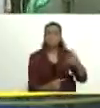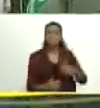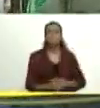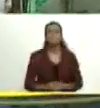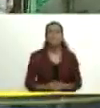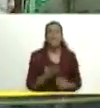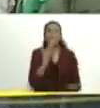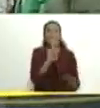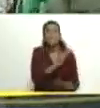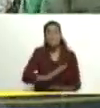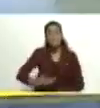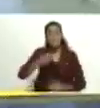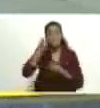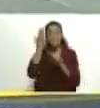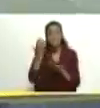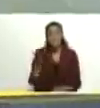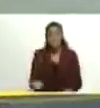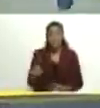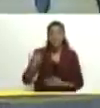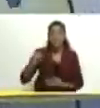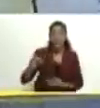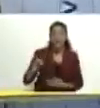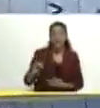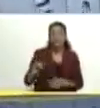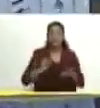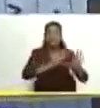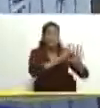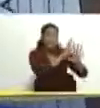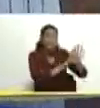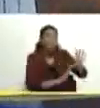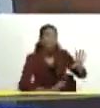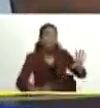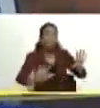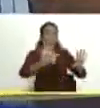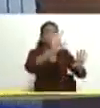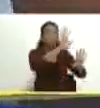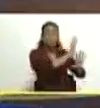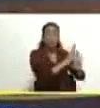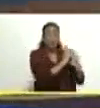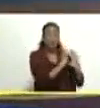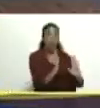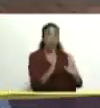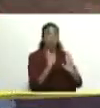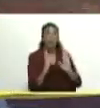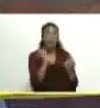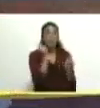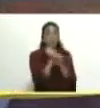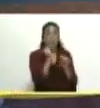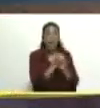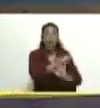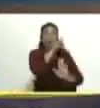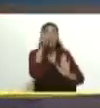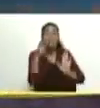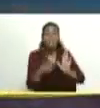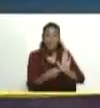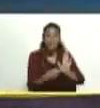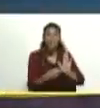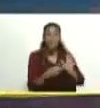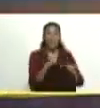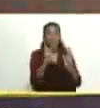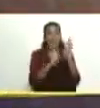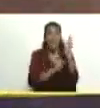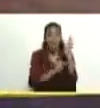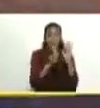Bueno, presidente, aquí está lo que es la agenda concreta de nuestra